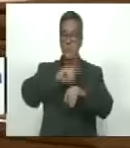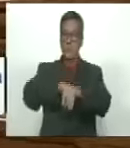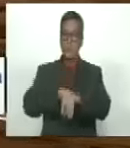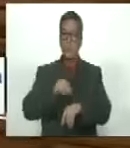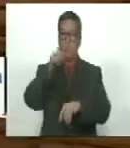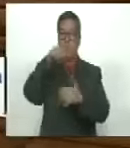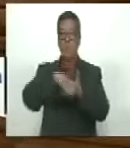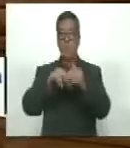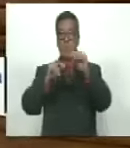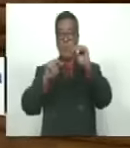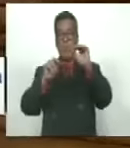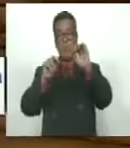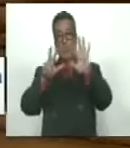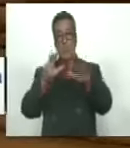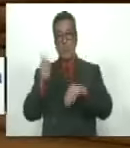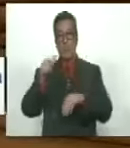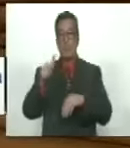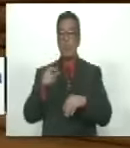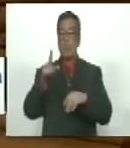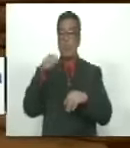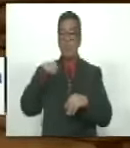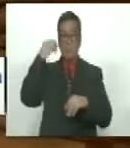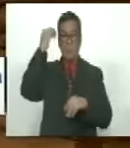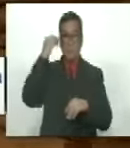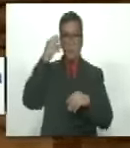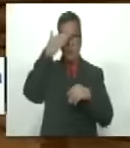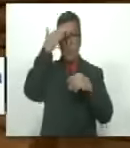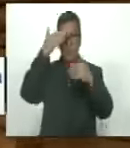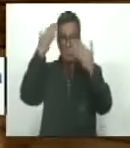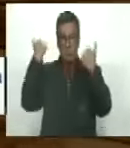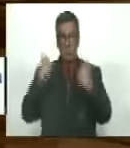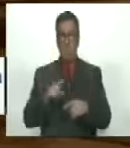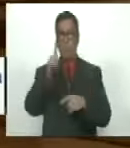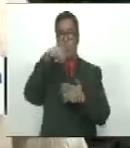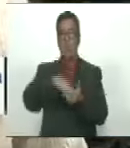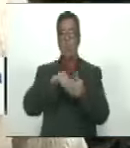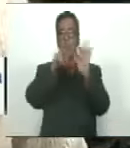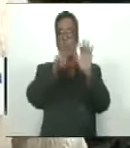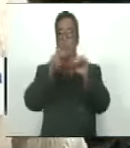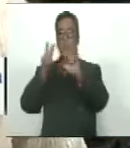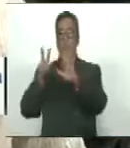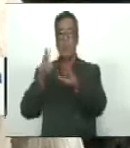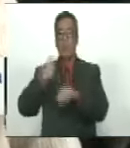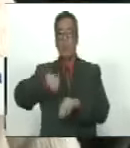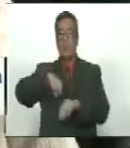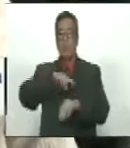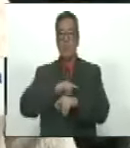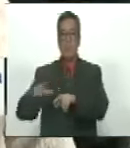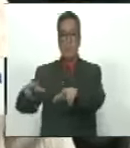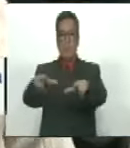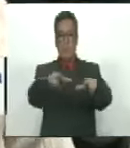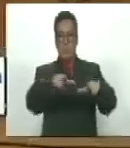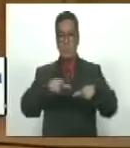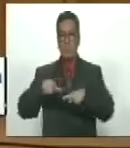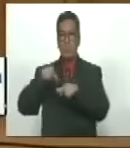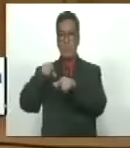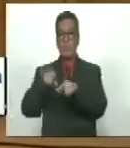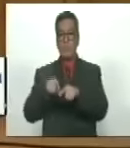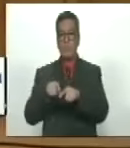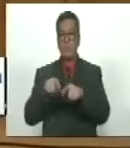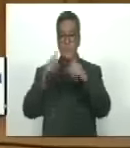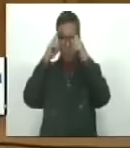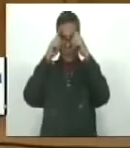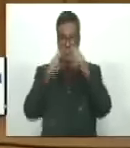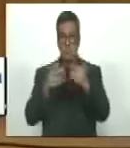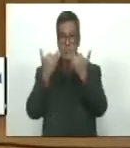año 1810, pero no olvidemos que desde el año 1777 nuestro territorio estaba